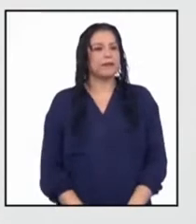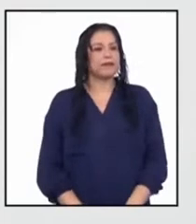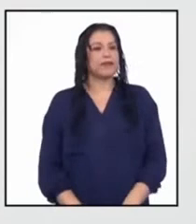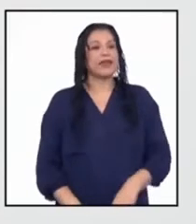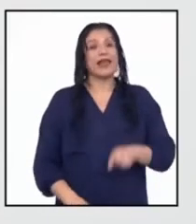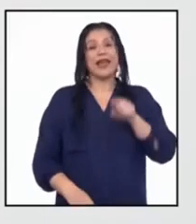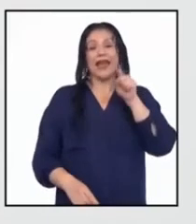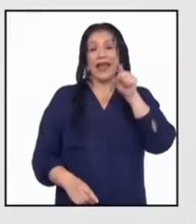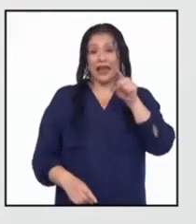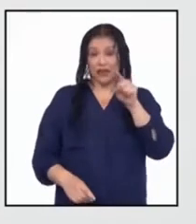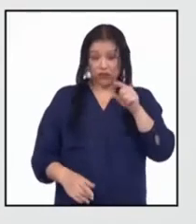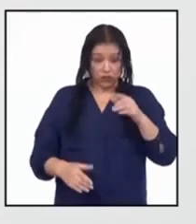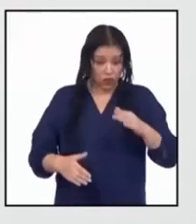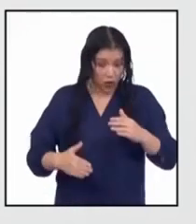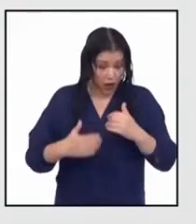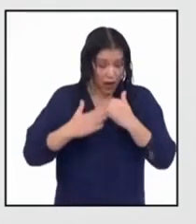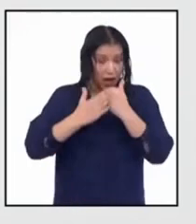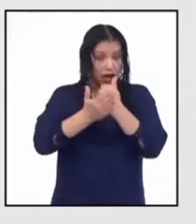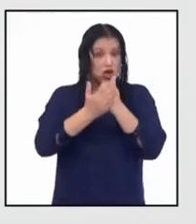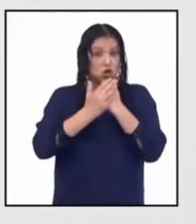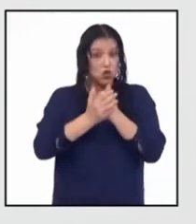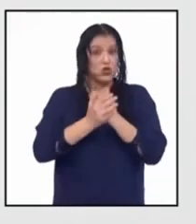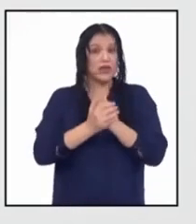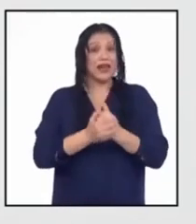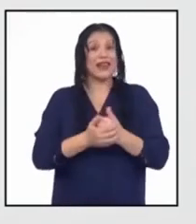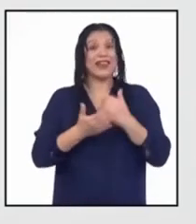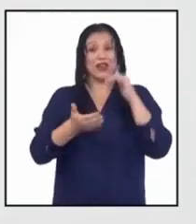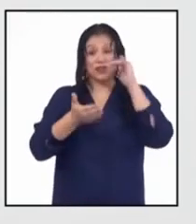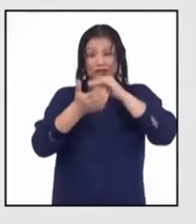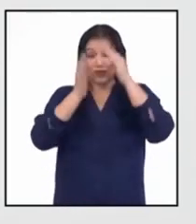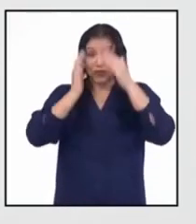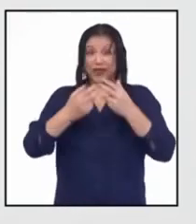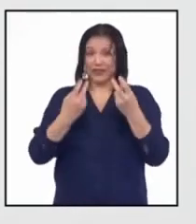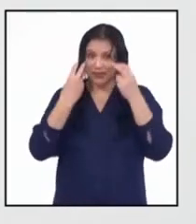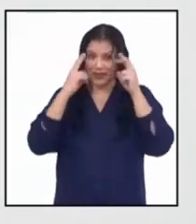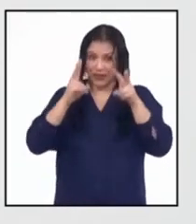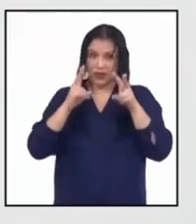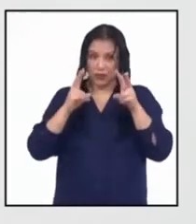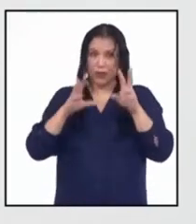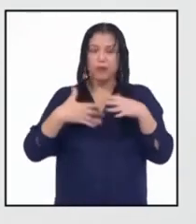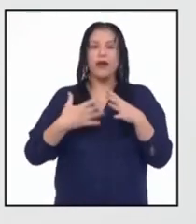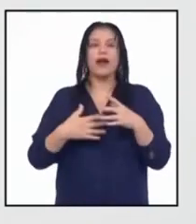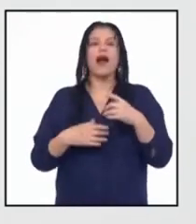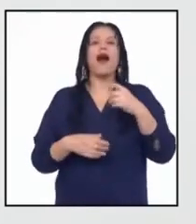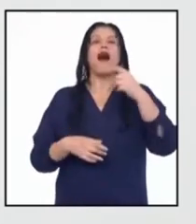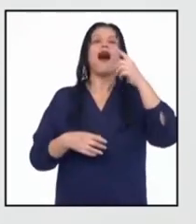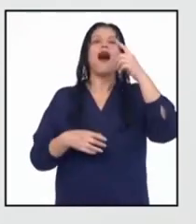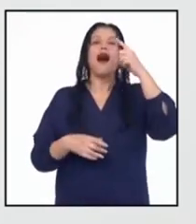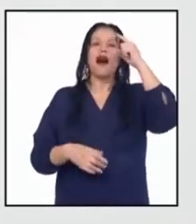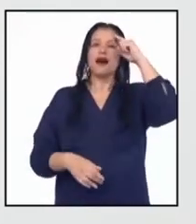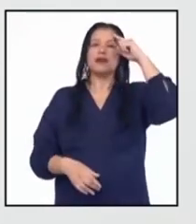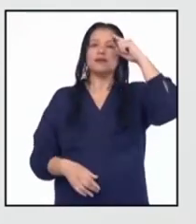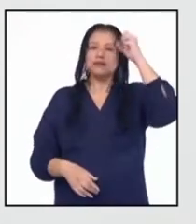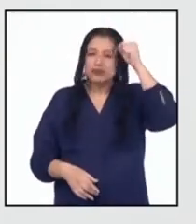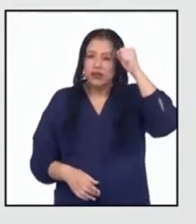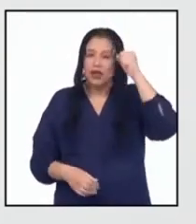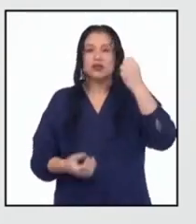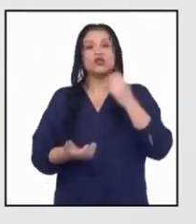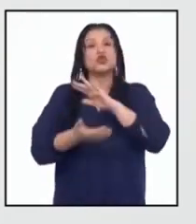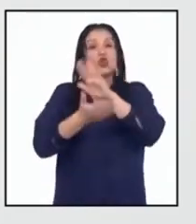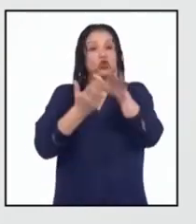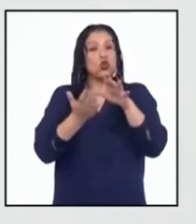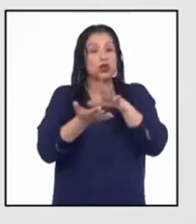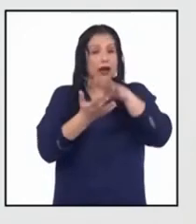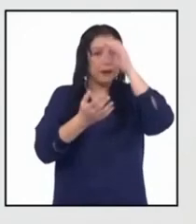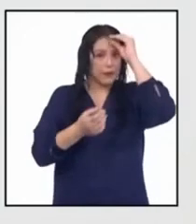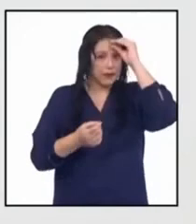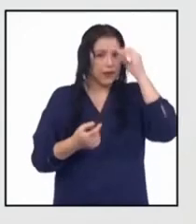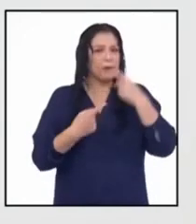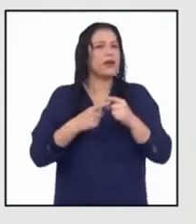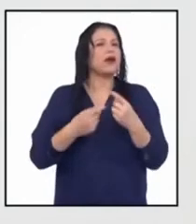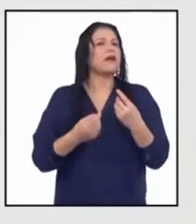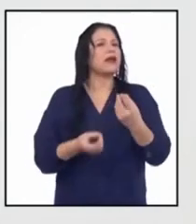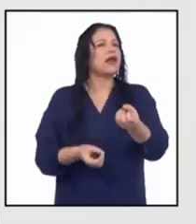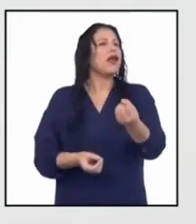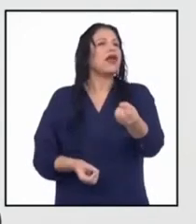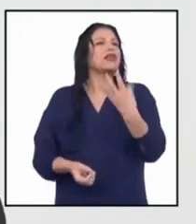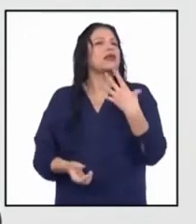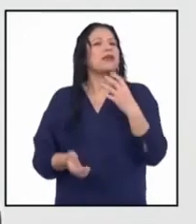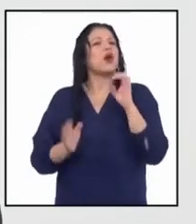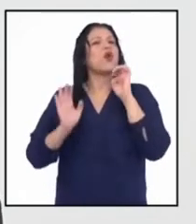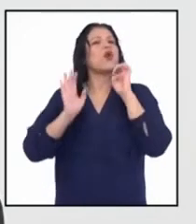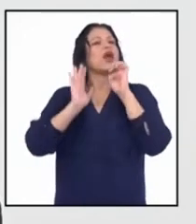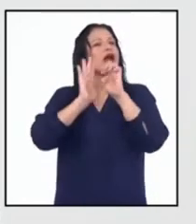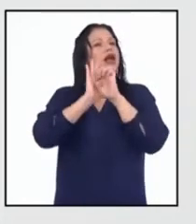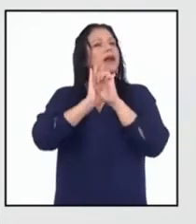Eso ayuda a que los chicos que nos ven desde casa consoliden lo que han aprendido hoy. Pero dame un ejemplo